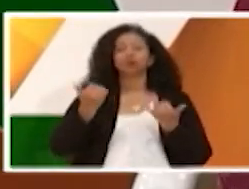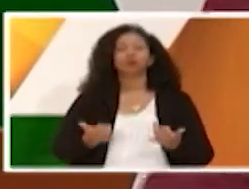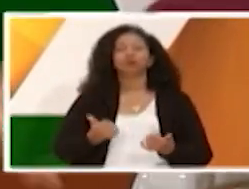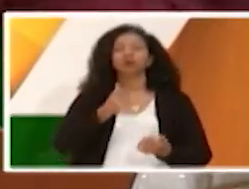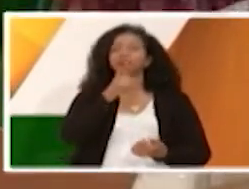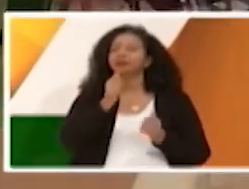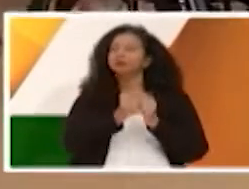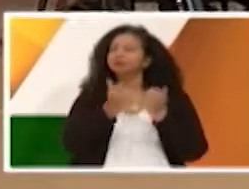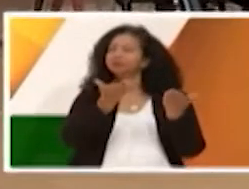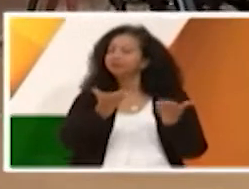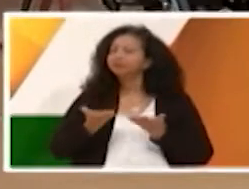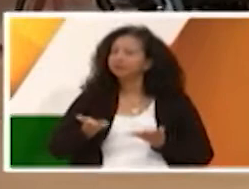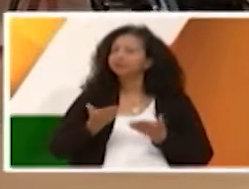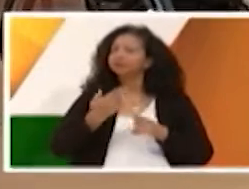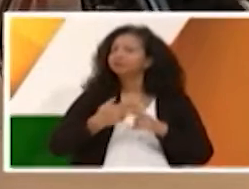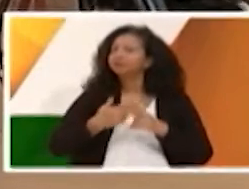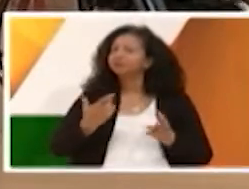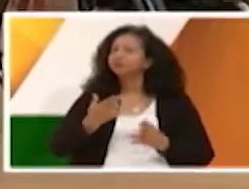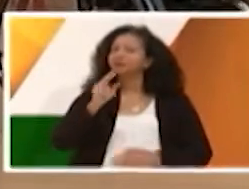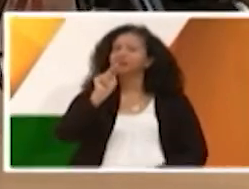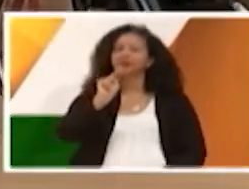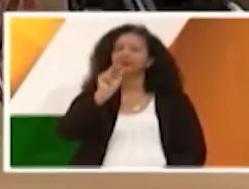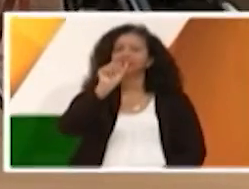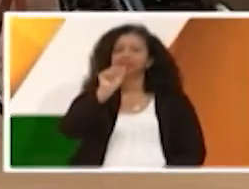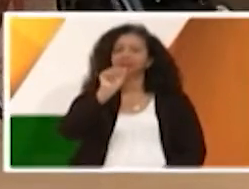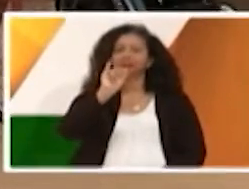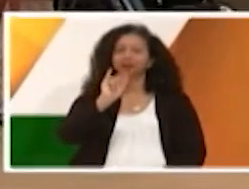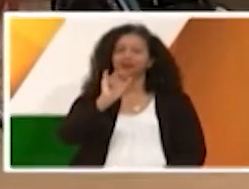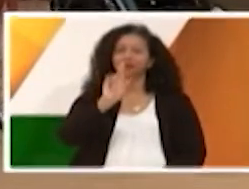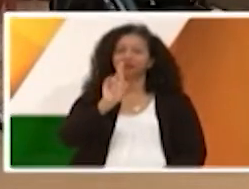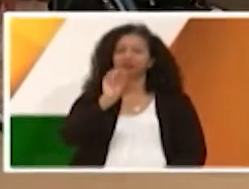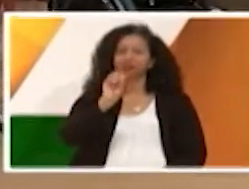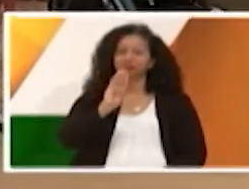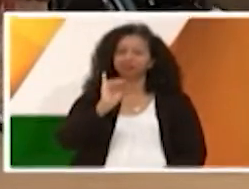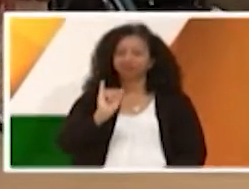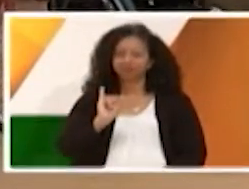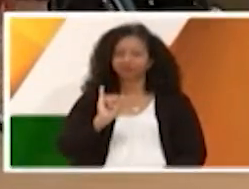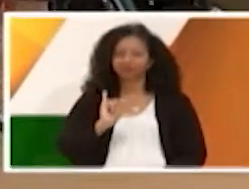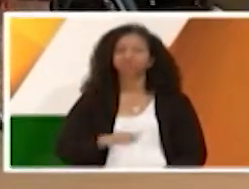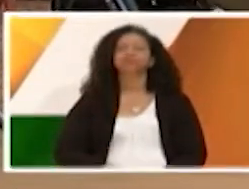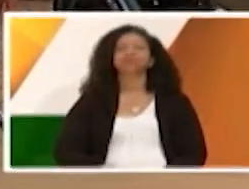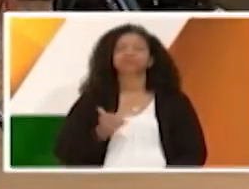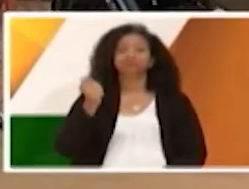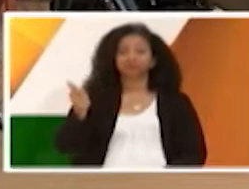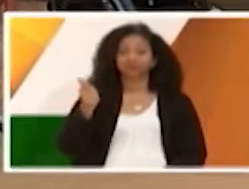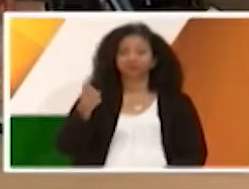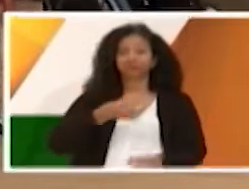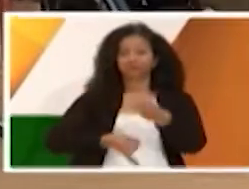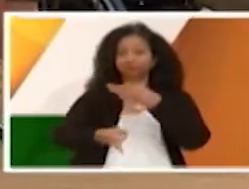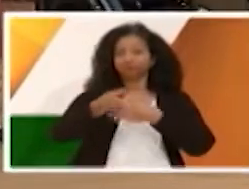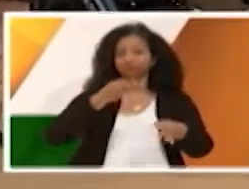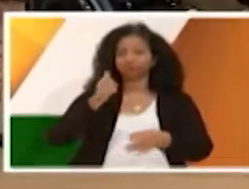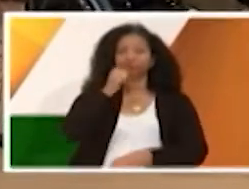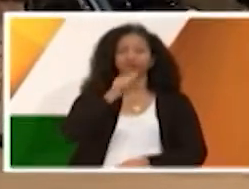sino ¿de quién? Nairobi. De Nairobi, sí, Buen día. señor. Gracias. Nairobi está hoy sustituyendo